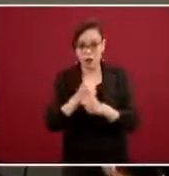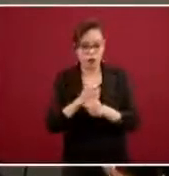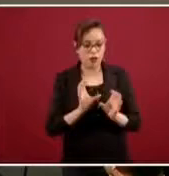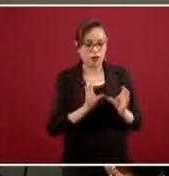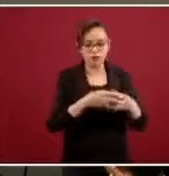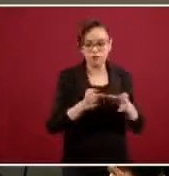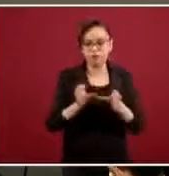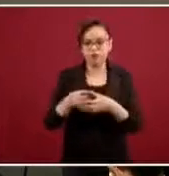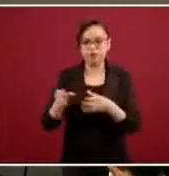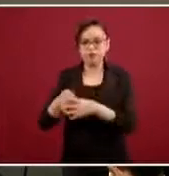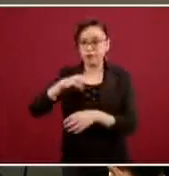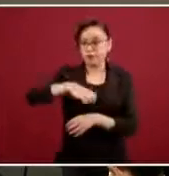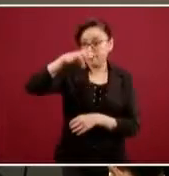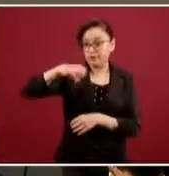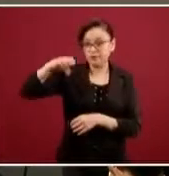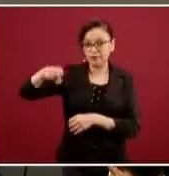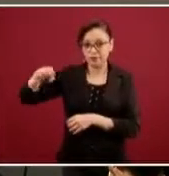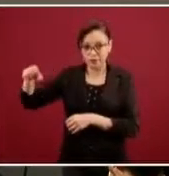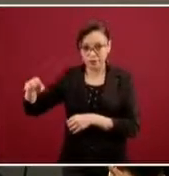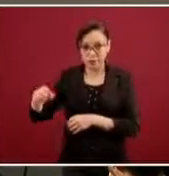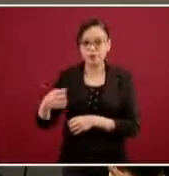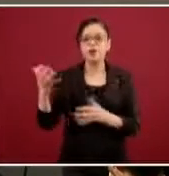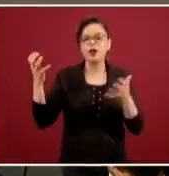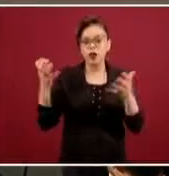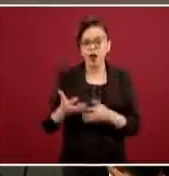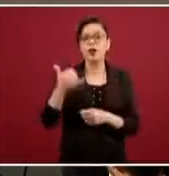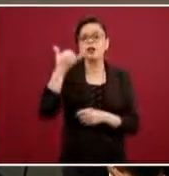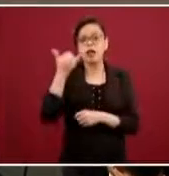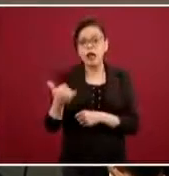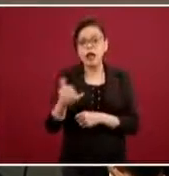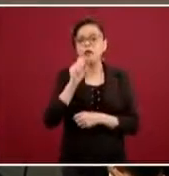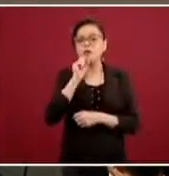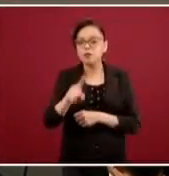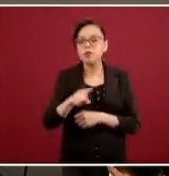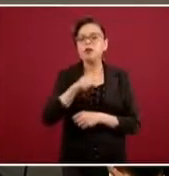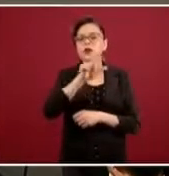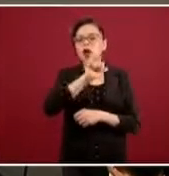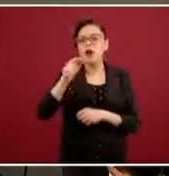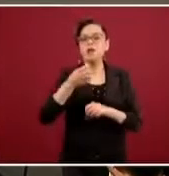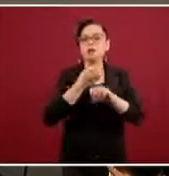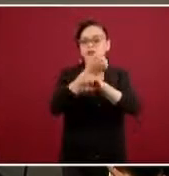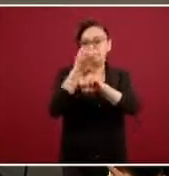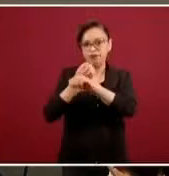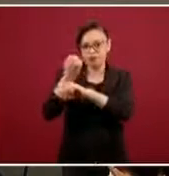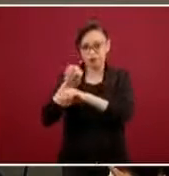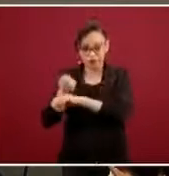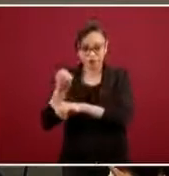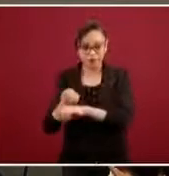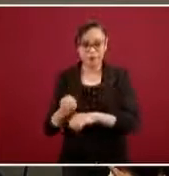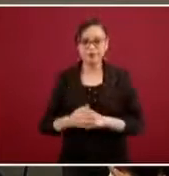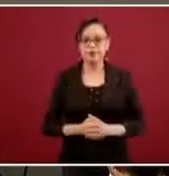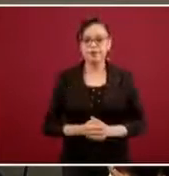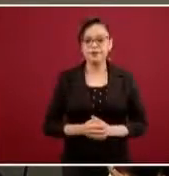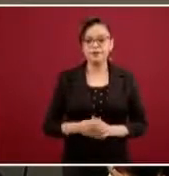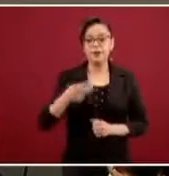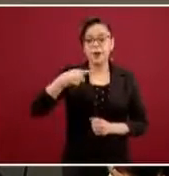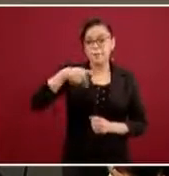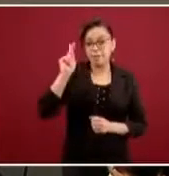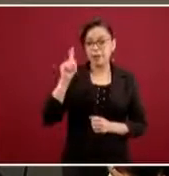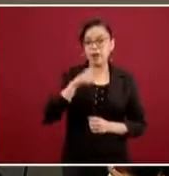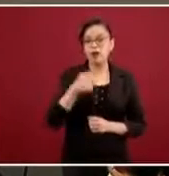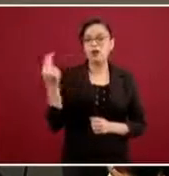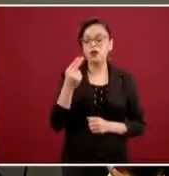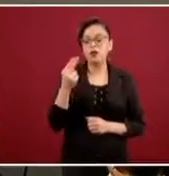por entidad federativa. Entonces, este es el agrupado nacional, pero no está considerando el factor edad